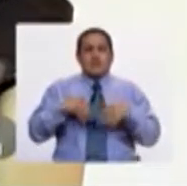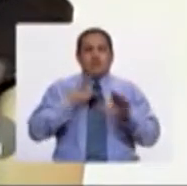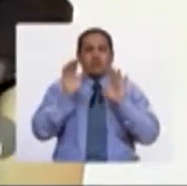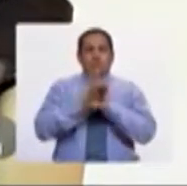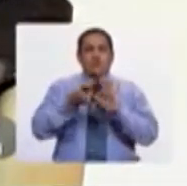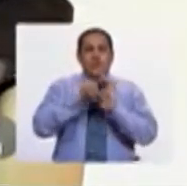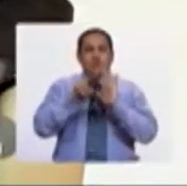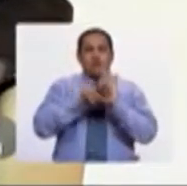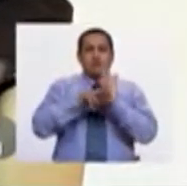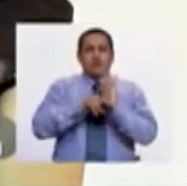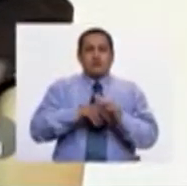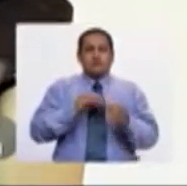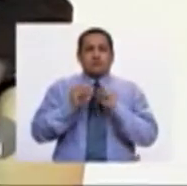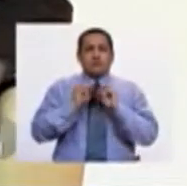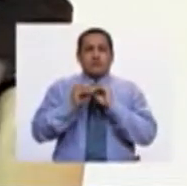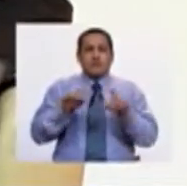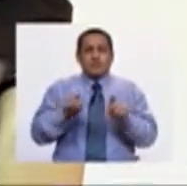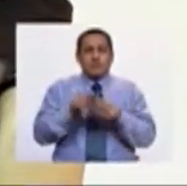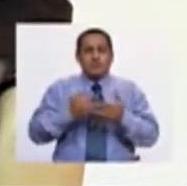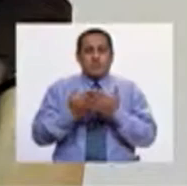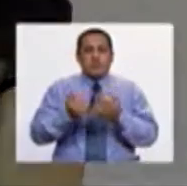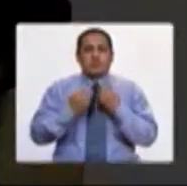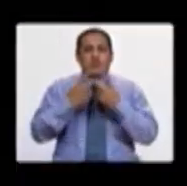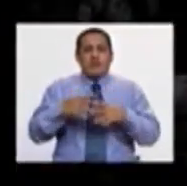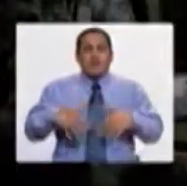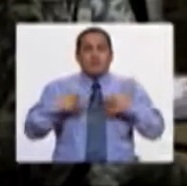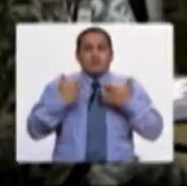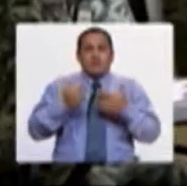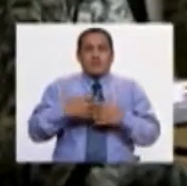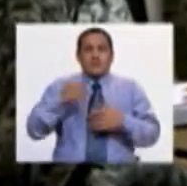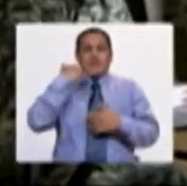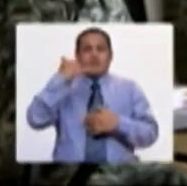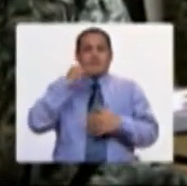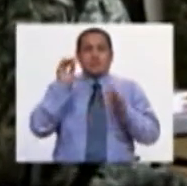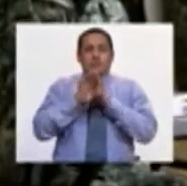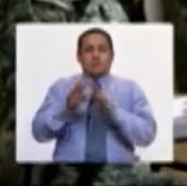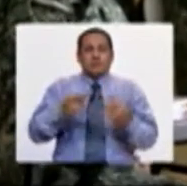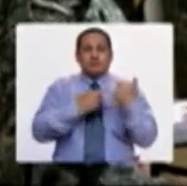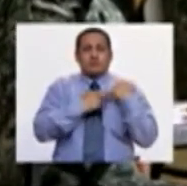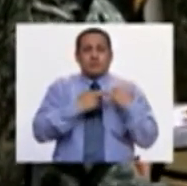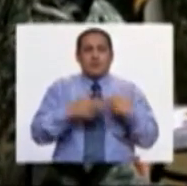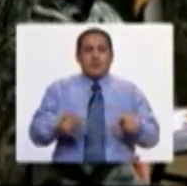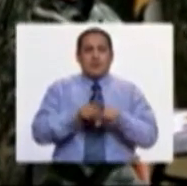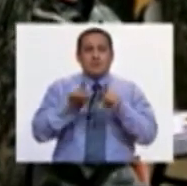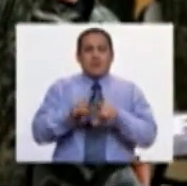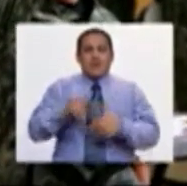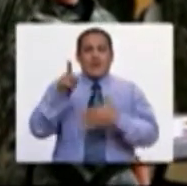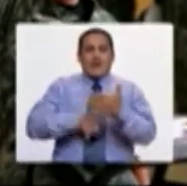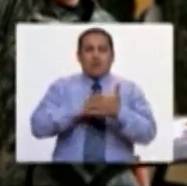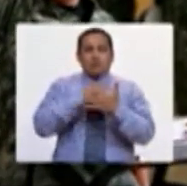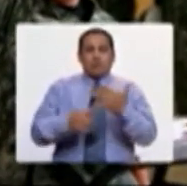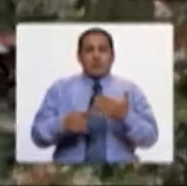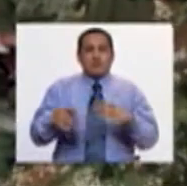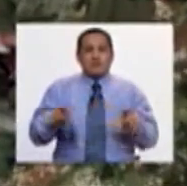que esta norma cuestionada que establece la posibilidad de llamamientos obligatorios sea eliminada